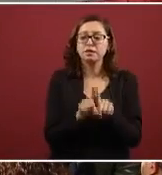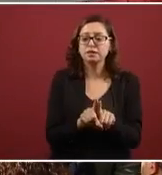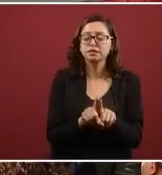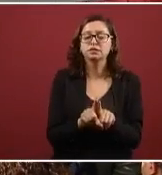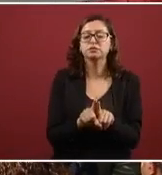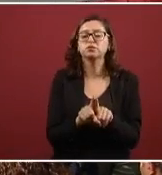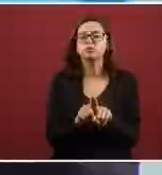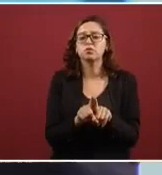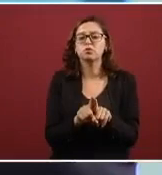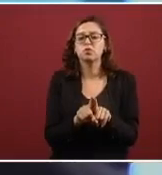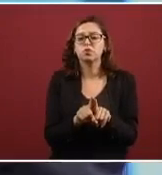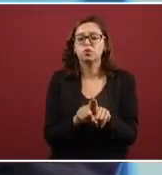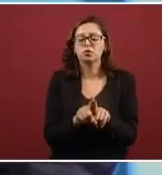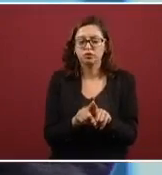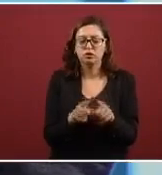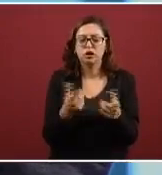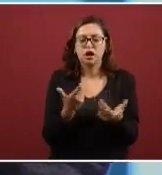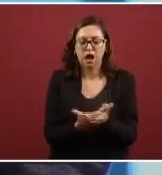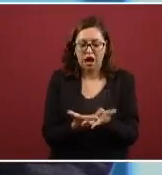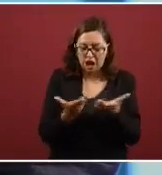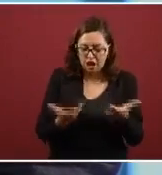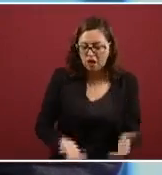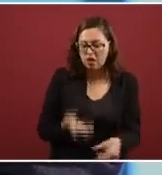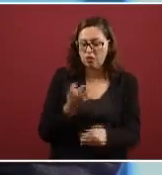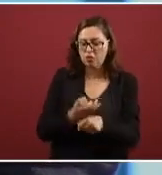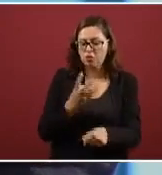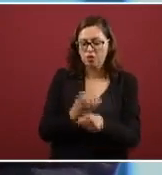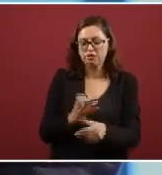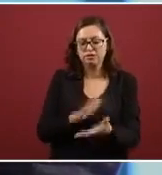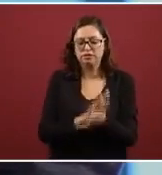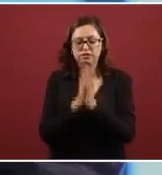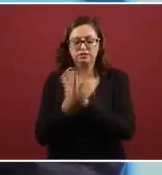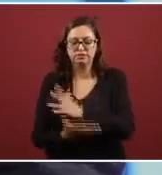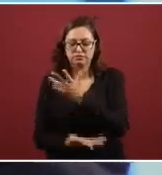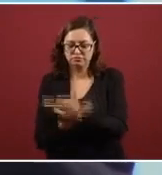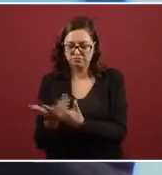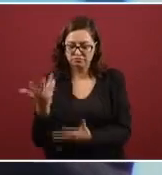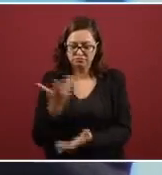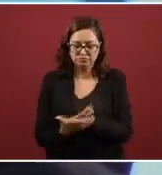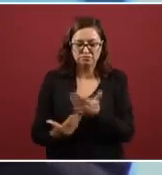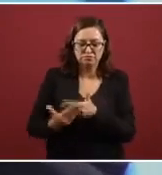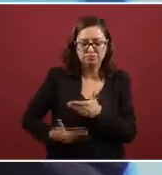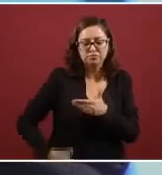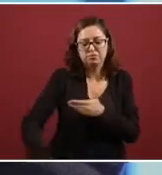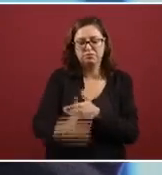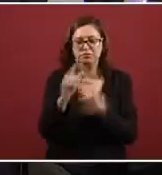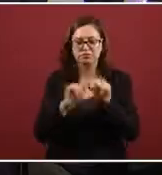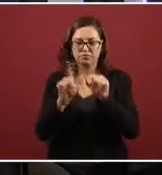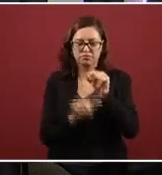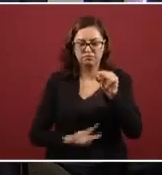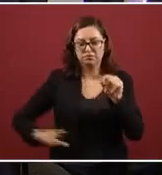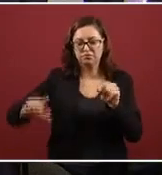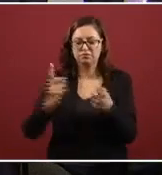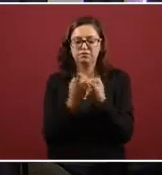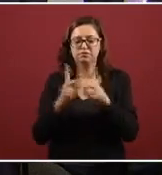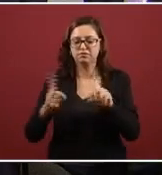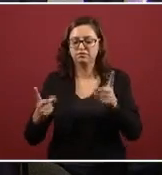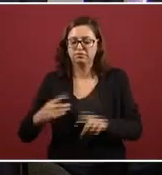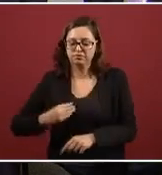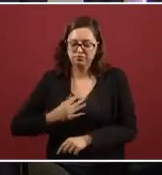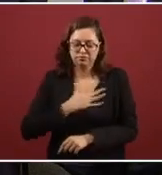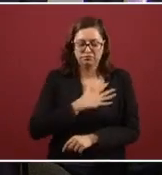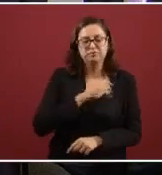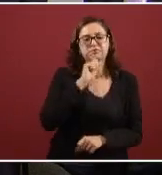las acciones que el gobierno de la Cuarta Transformación ha emprendido para lograr el desarrollo con bienestar para los